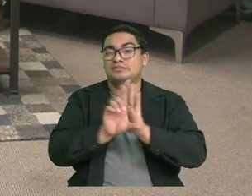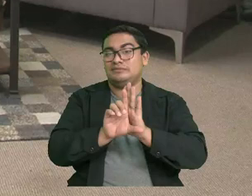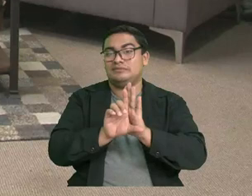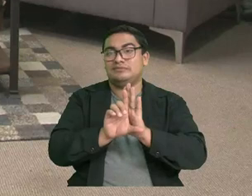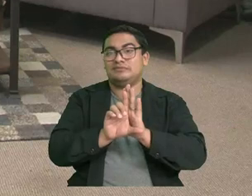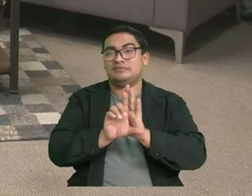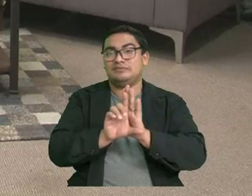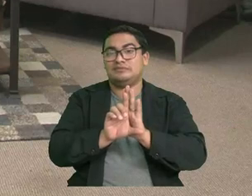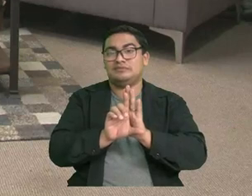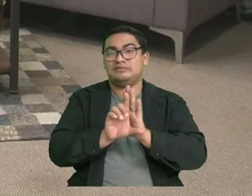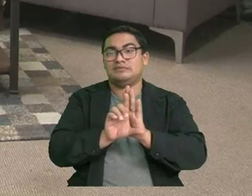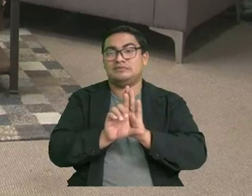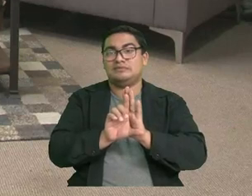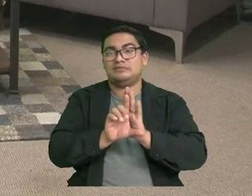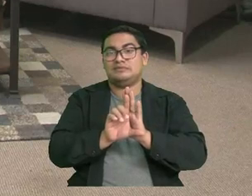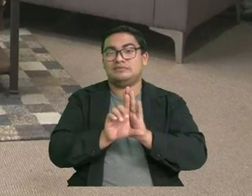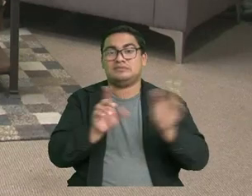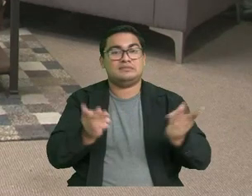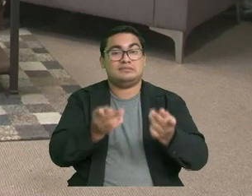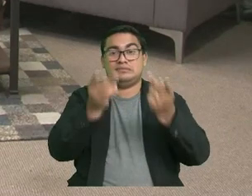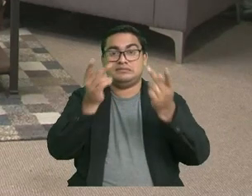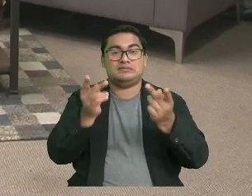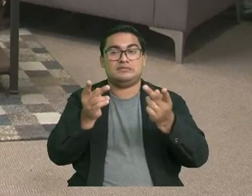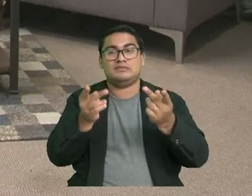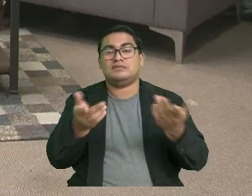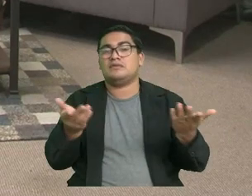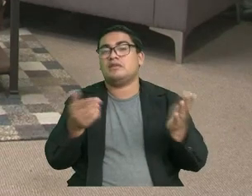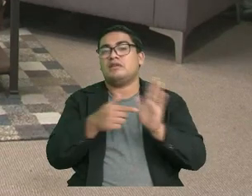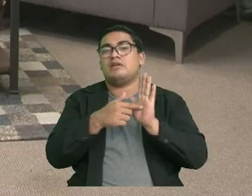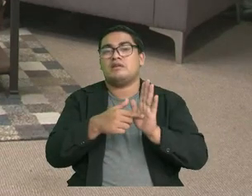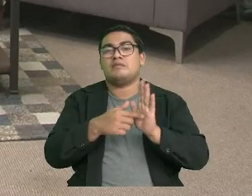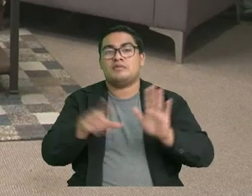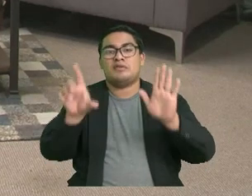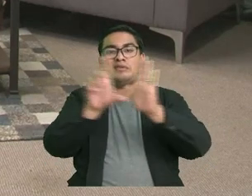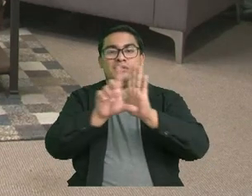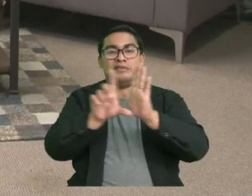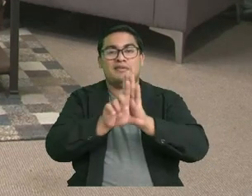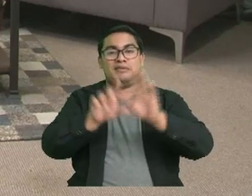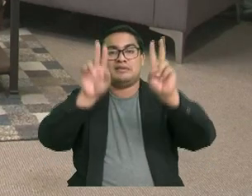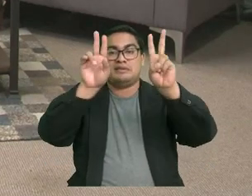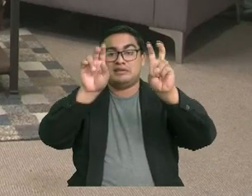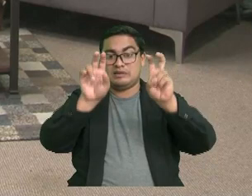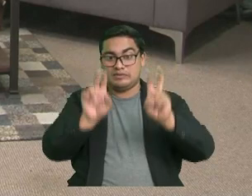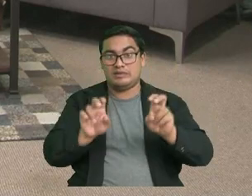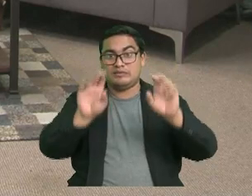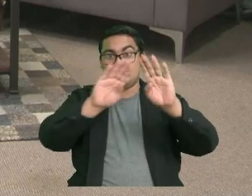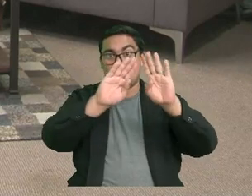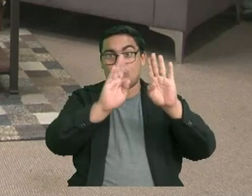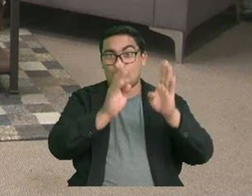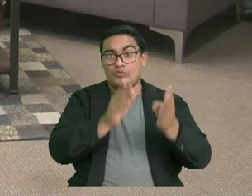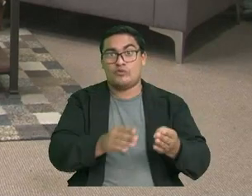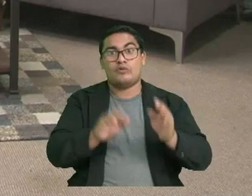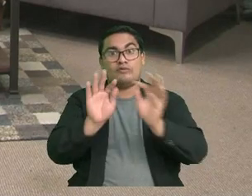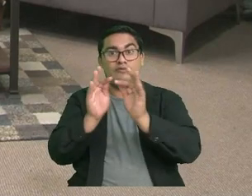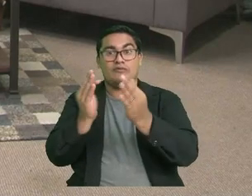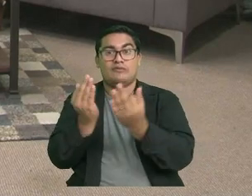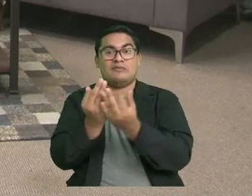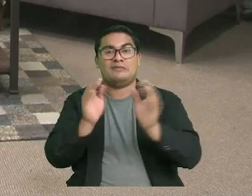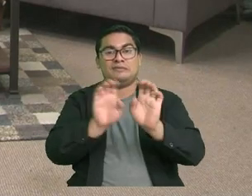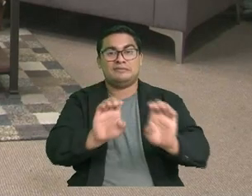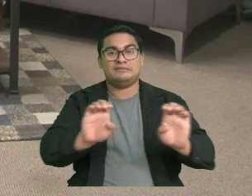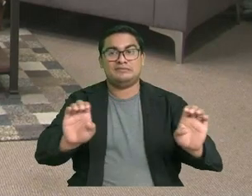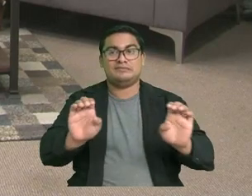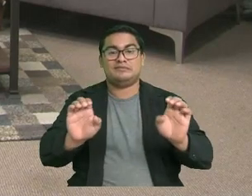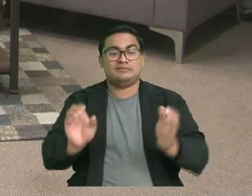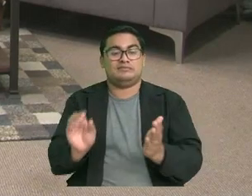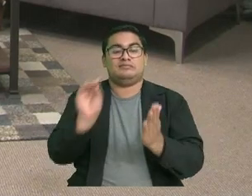van quedando? Porque no todas, aunque tengan que ver con el tema de mujer o, sí, de, sí, familia o de niñez,